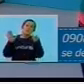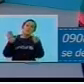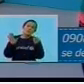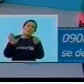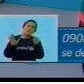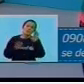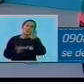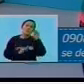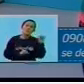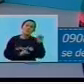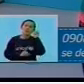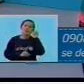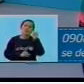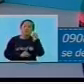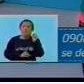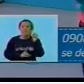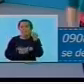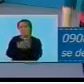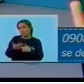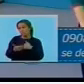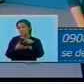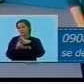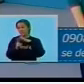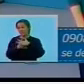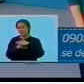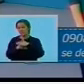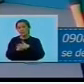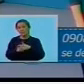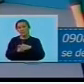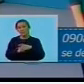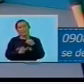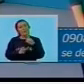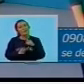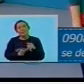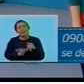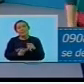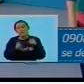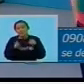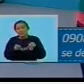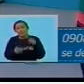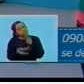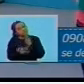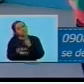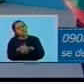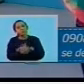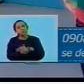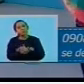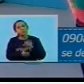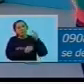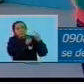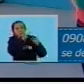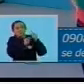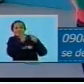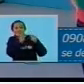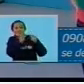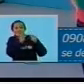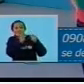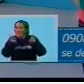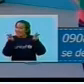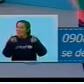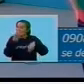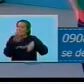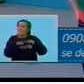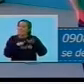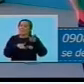de la factura de Antel, que colabora con UNICEF, y todos hacemos que el pozo se vaya acumulando y que vaya creciendo, porque tenemos que superar a las 12 de la